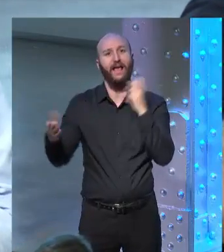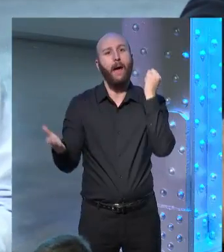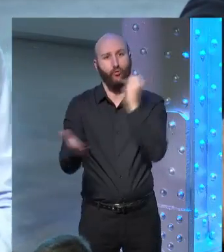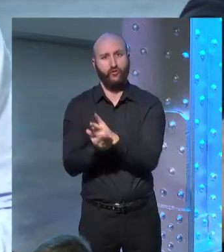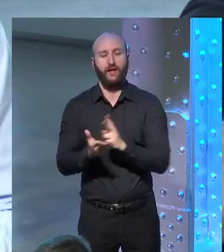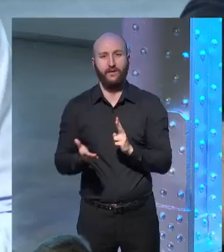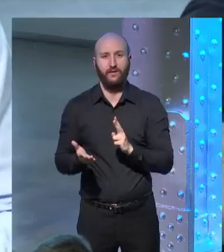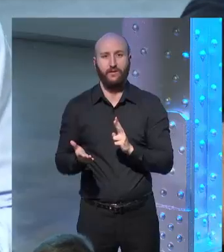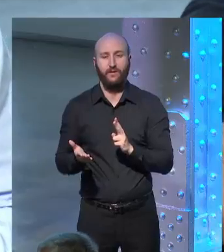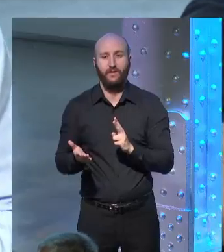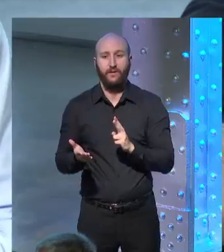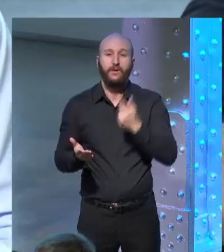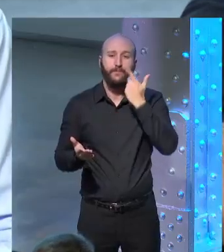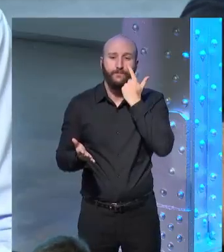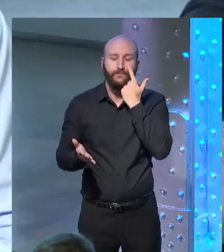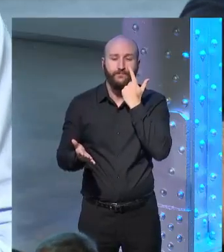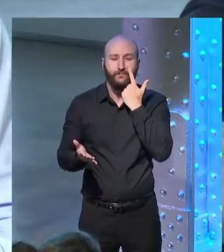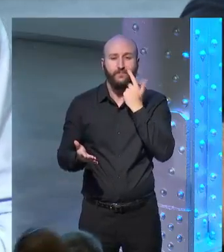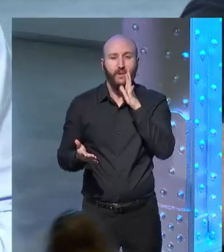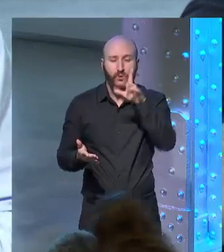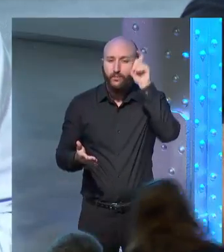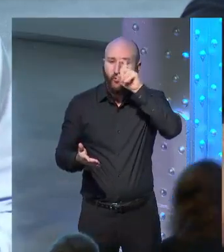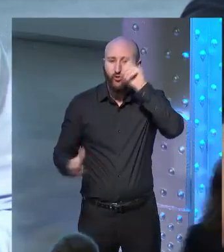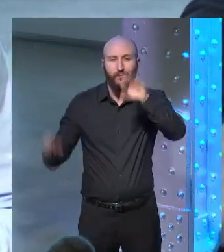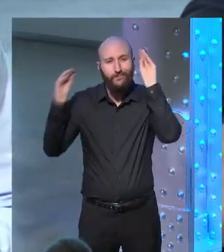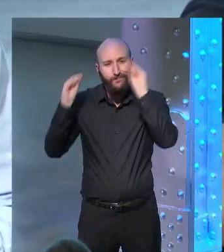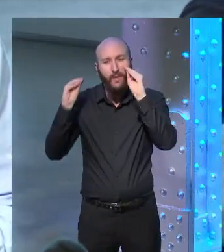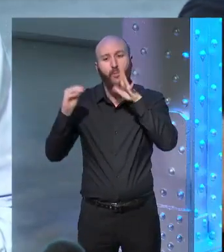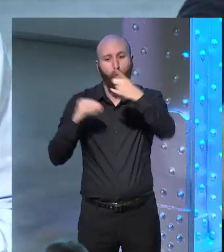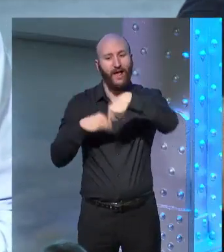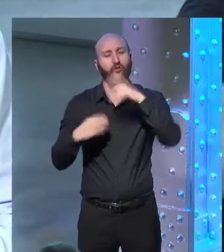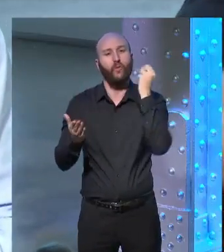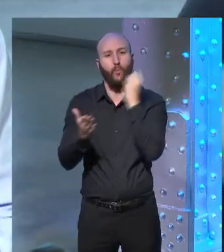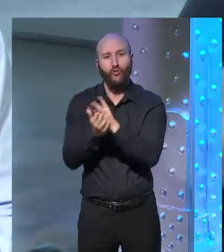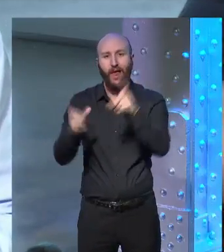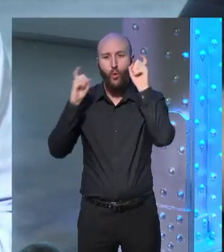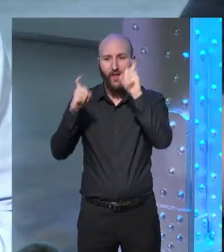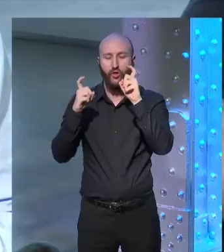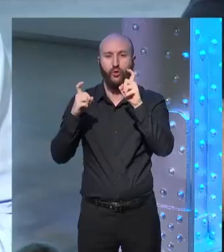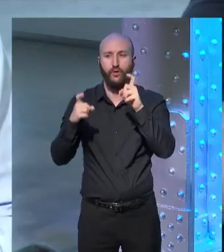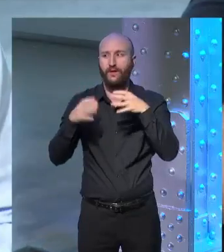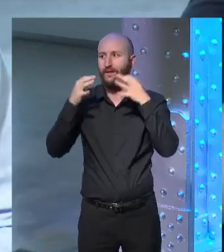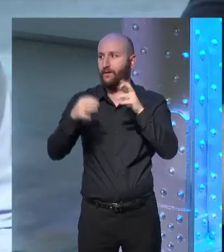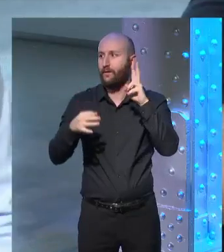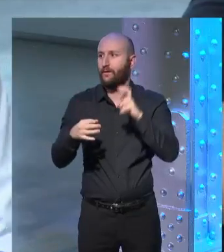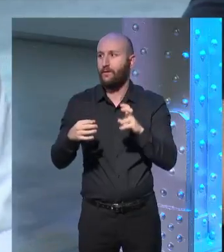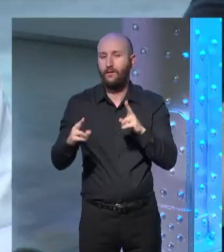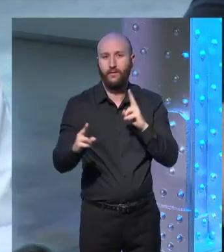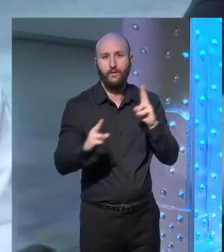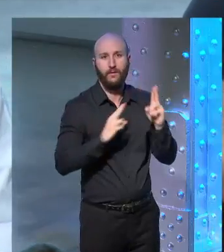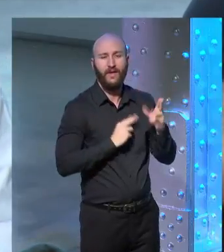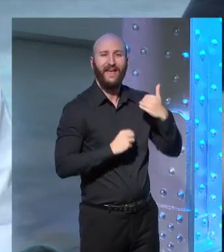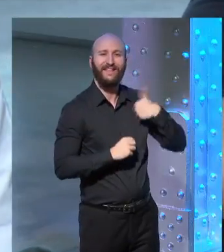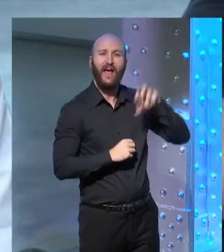parte de infraestructura, sin duda alguna, pero forma a los docentes y apuesta realmente por una educación de calidad.